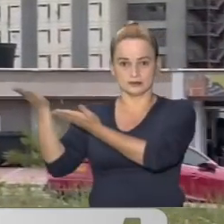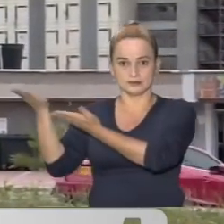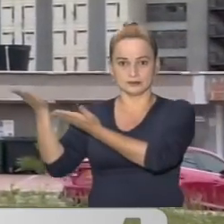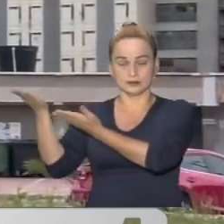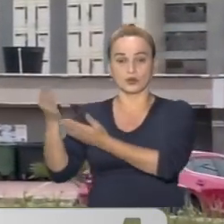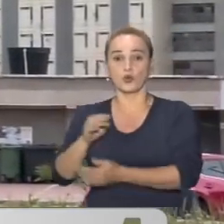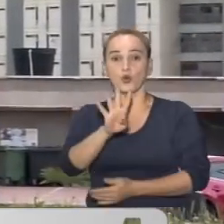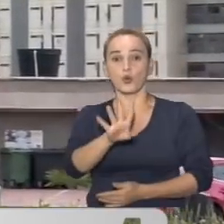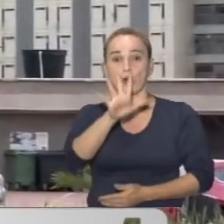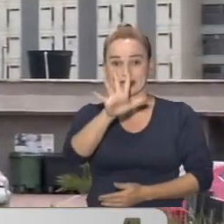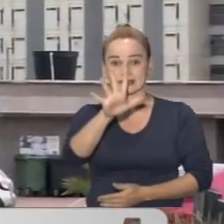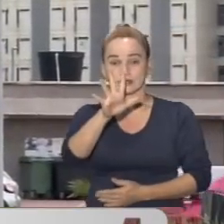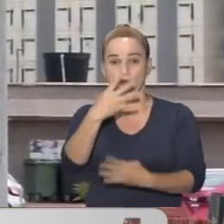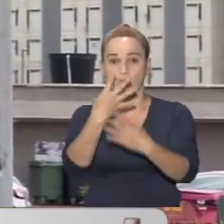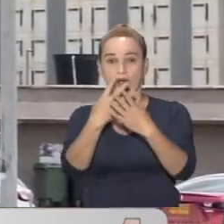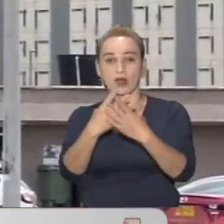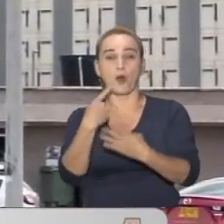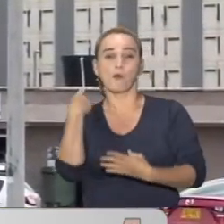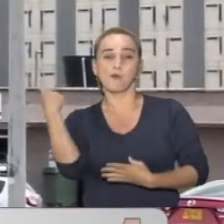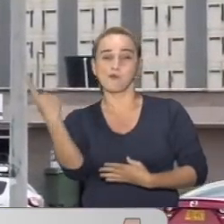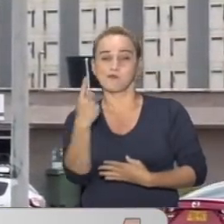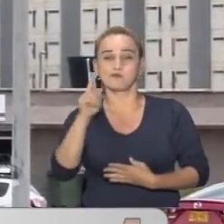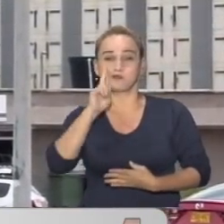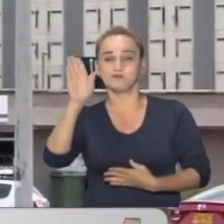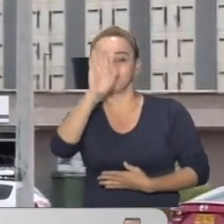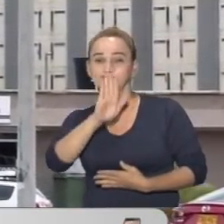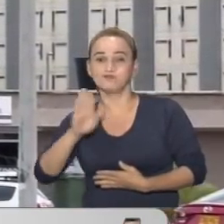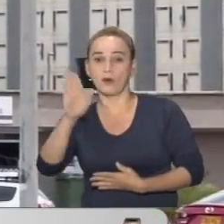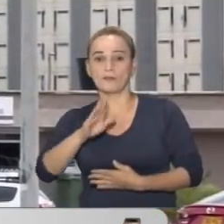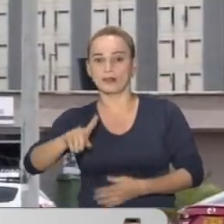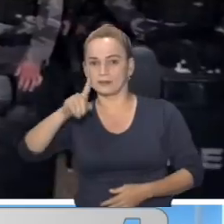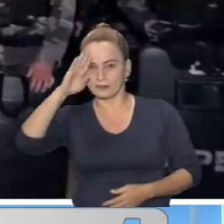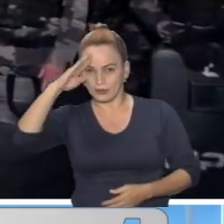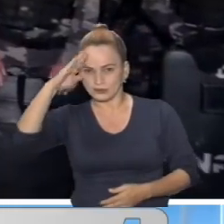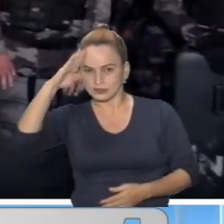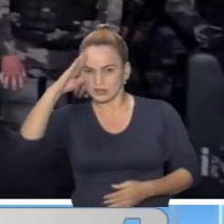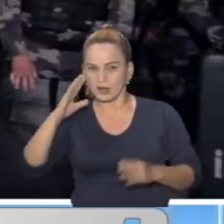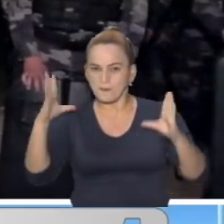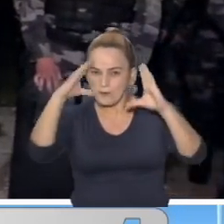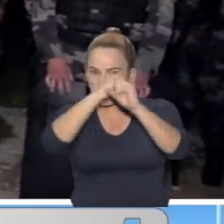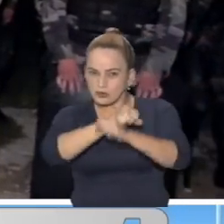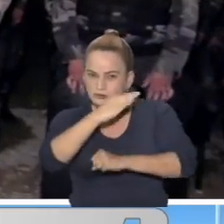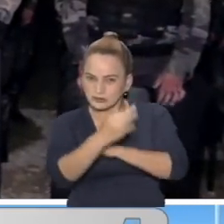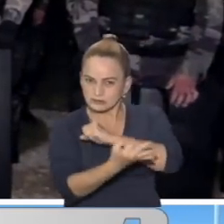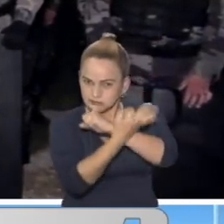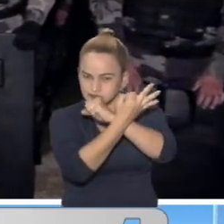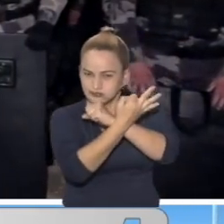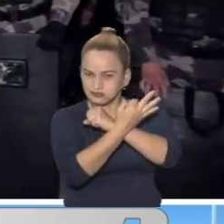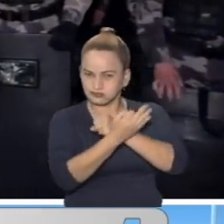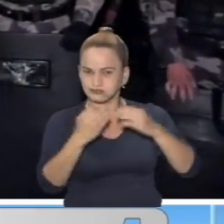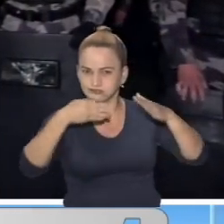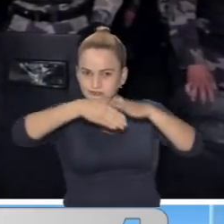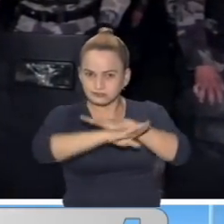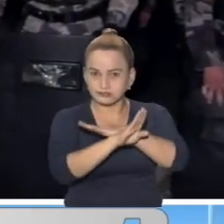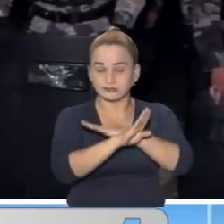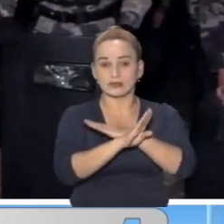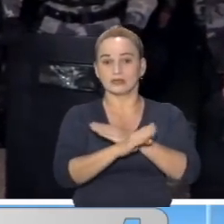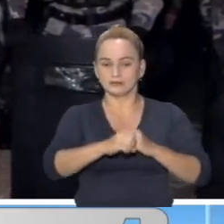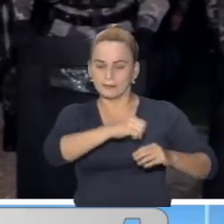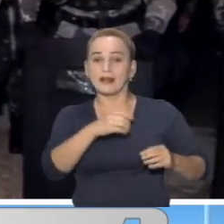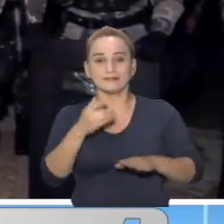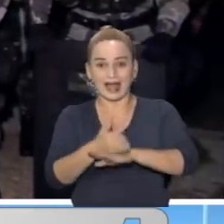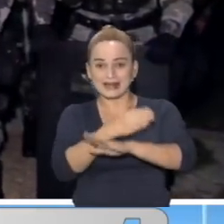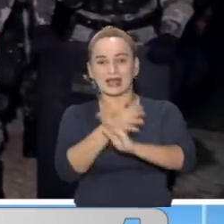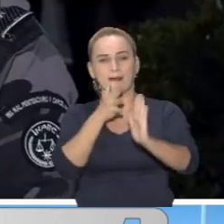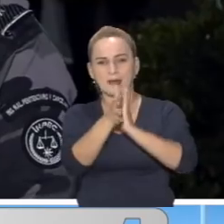las 45 cárceles que fueron intervenidas por las autoridades en horas de la madrugada. Se encontraron esos elementos que